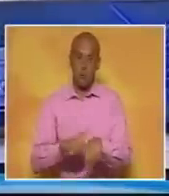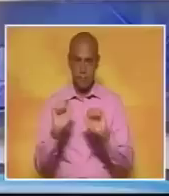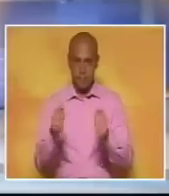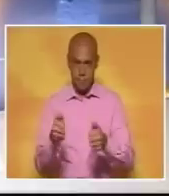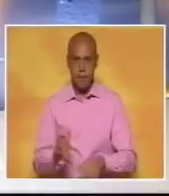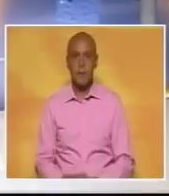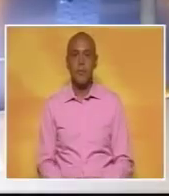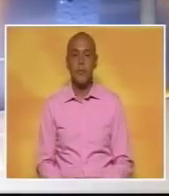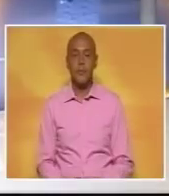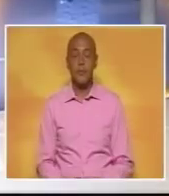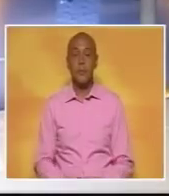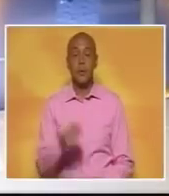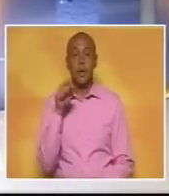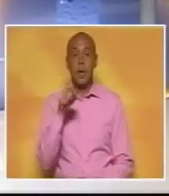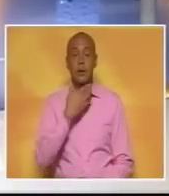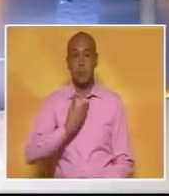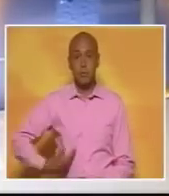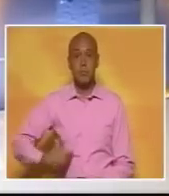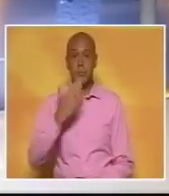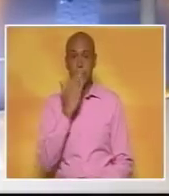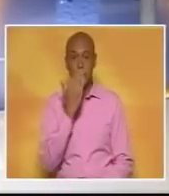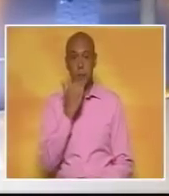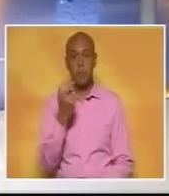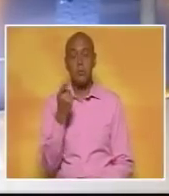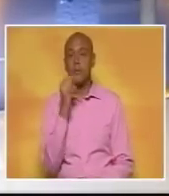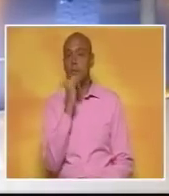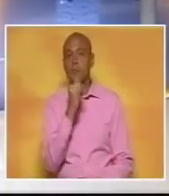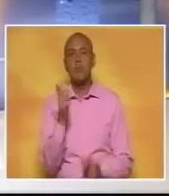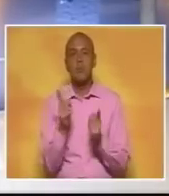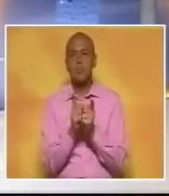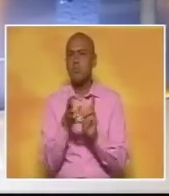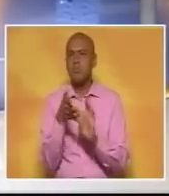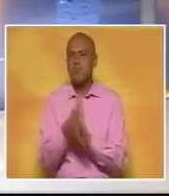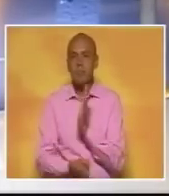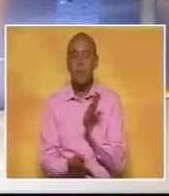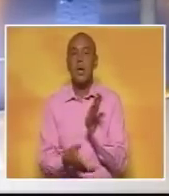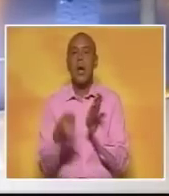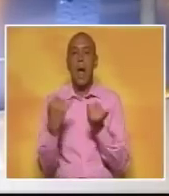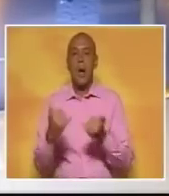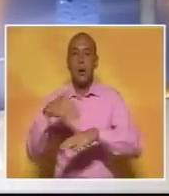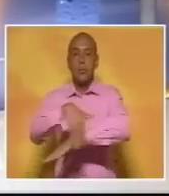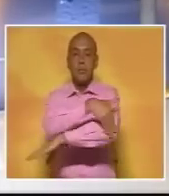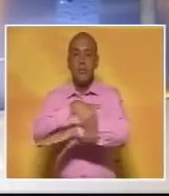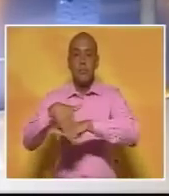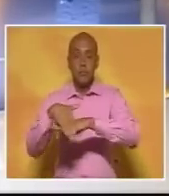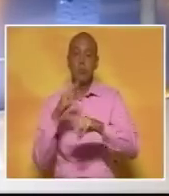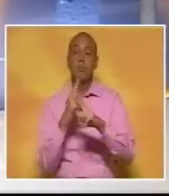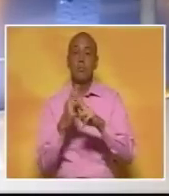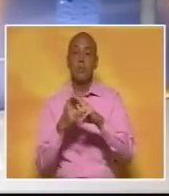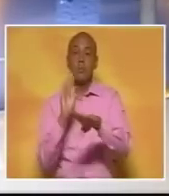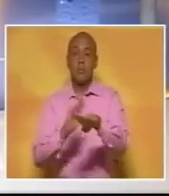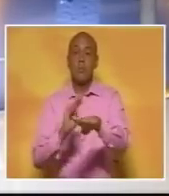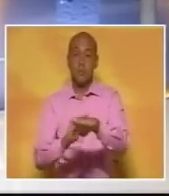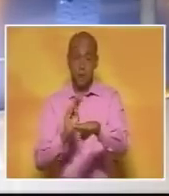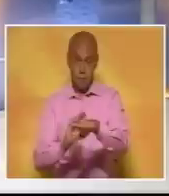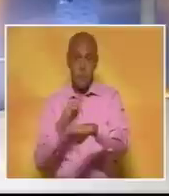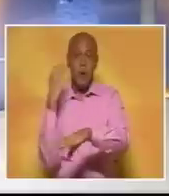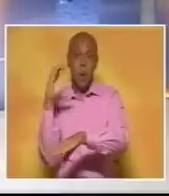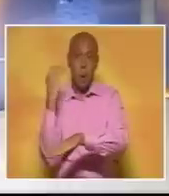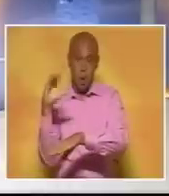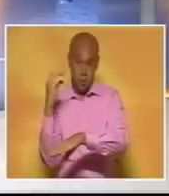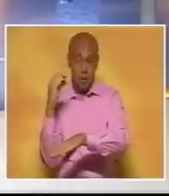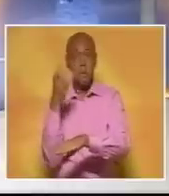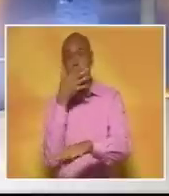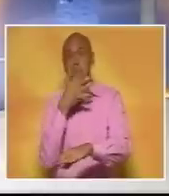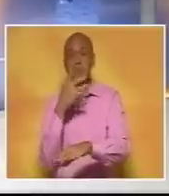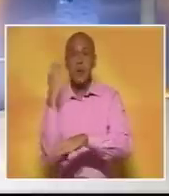Comenzamos. El presidente de la República, Nicolás Maduro, anunció que extenderá la alerta naranja en la frontera, esto por considerar que